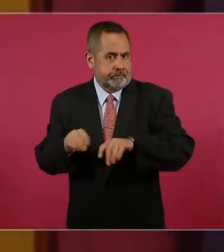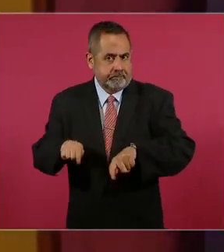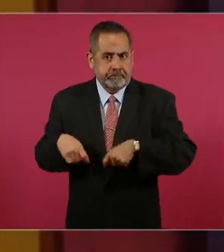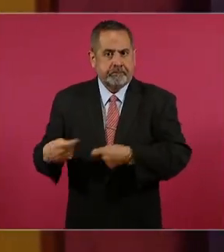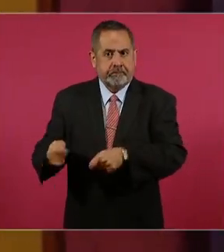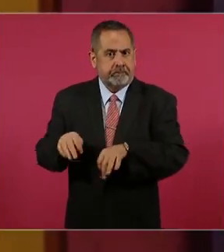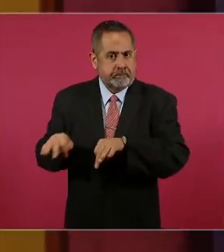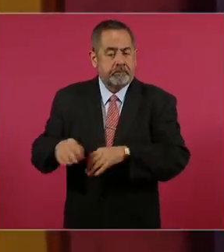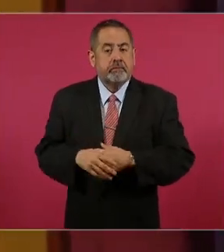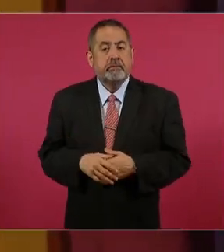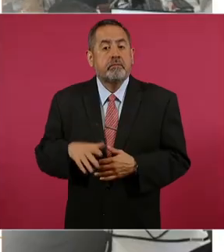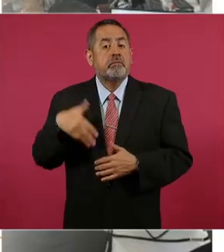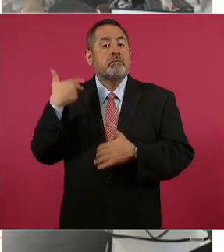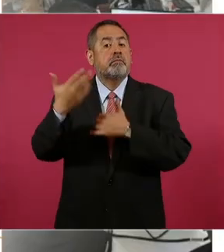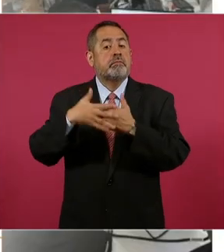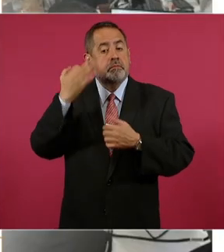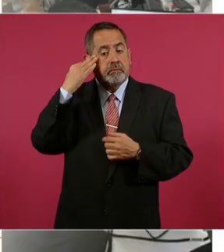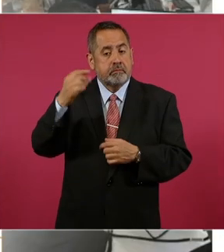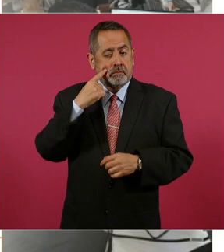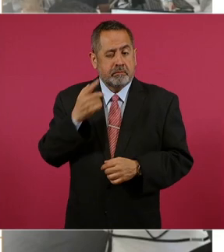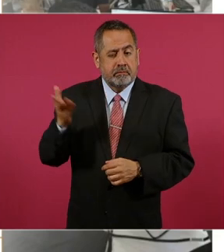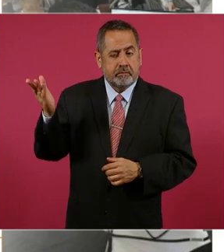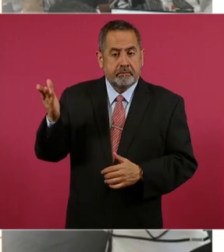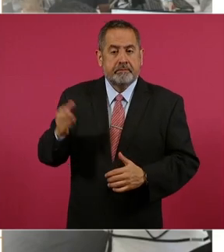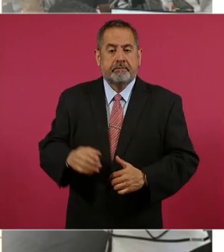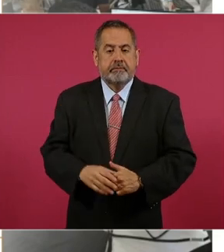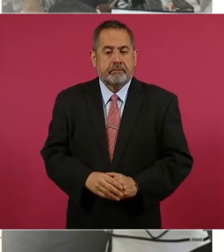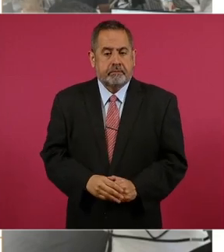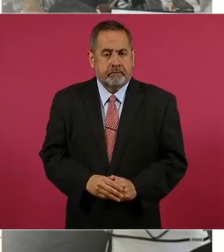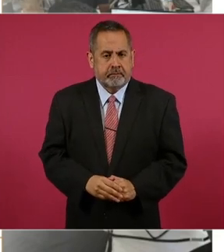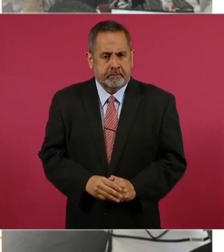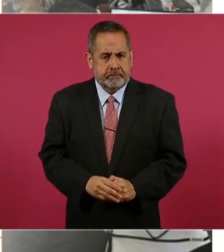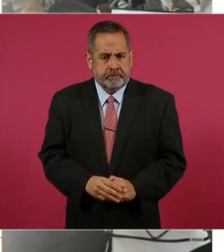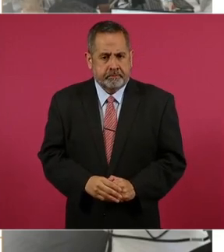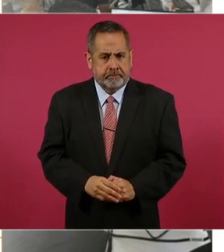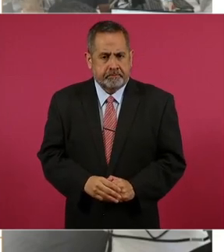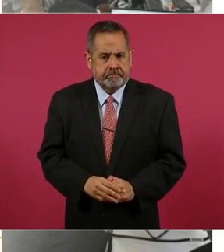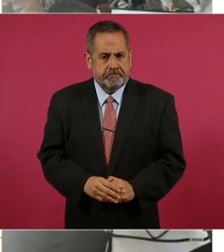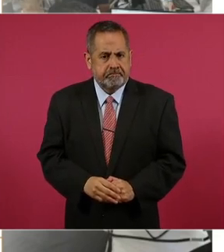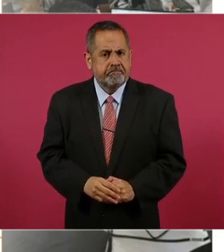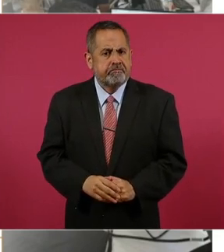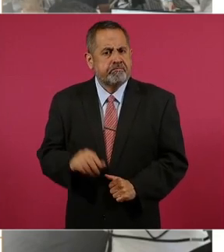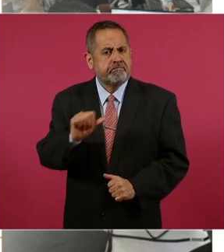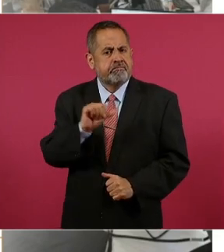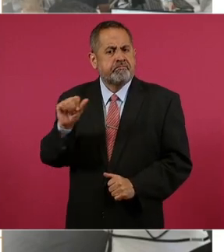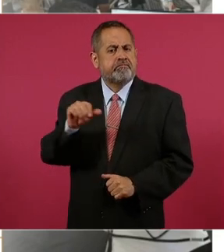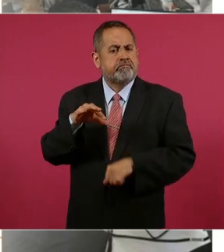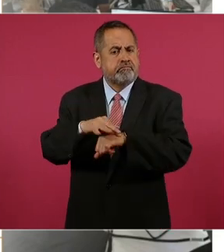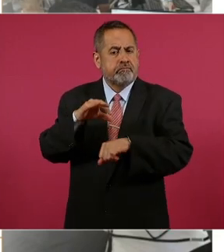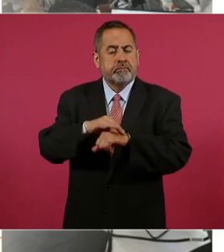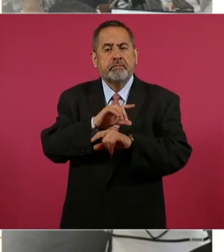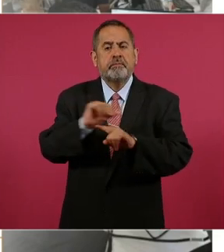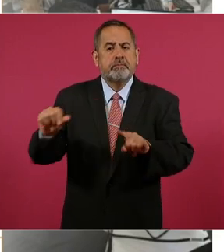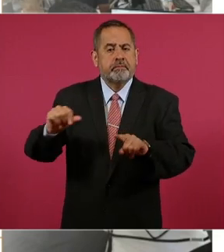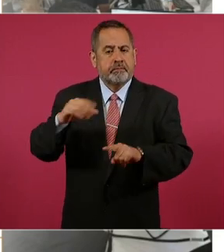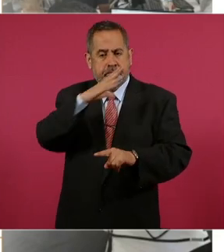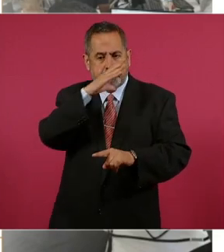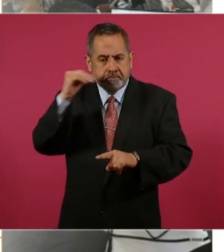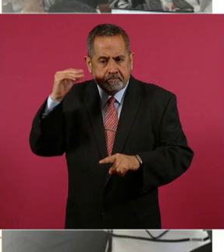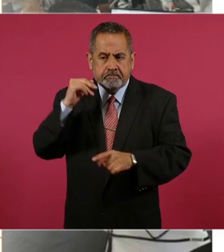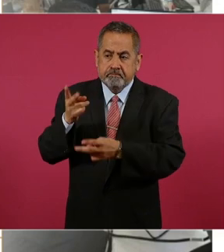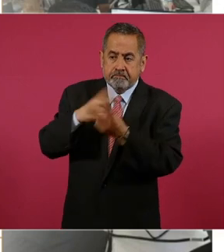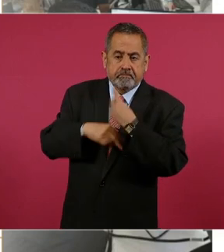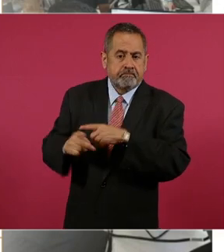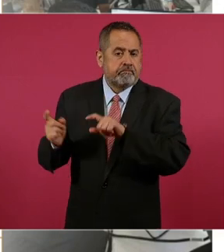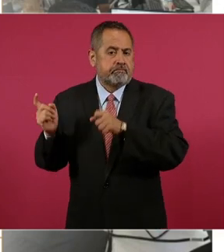las siguientes etapas, tanto de médicos jubilados, médicos cubanos y también un programa que estamos por anunciar de